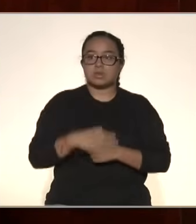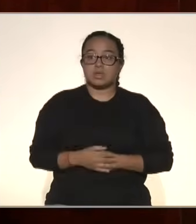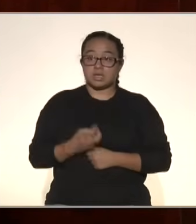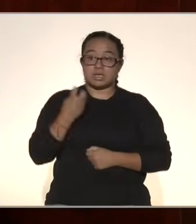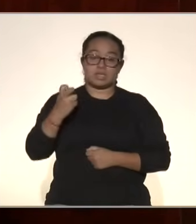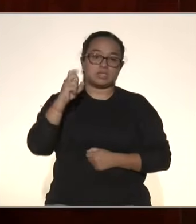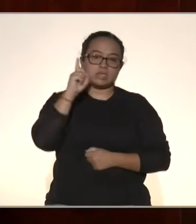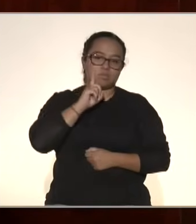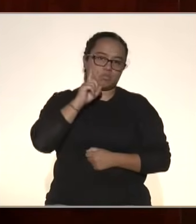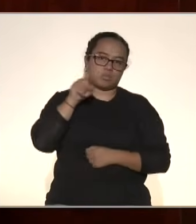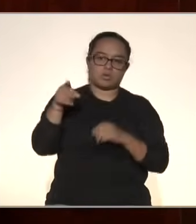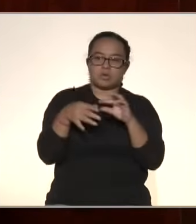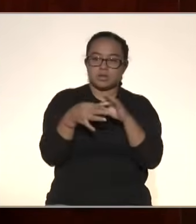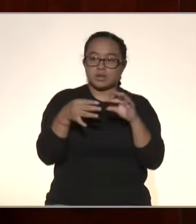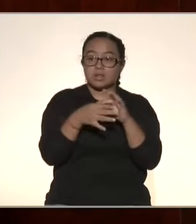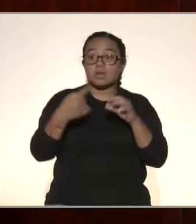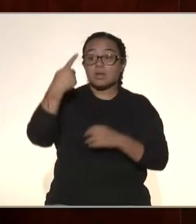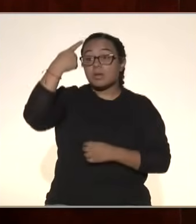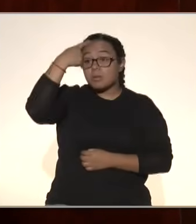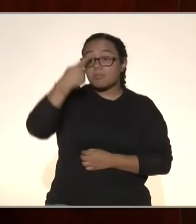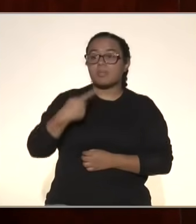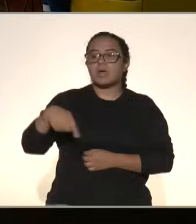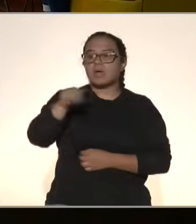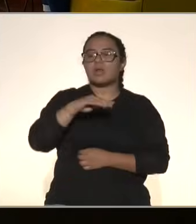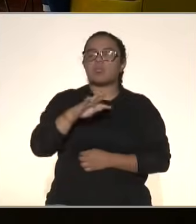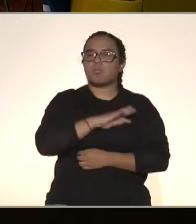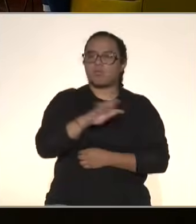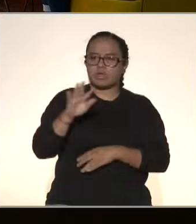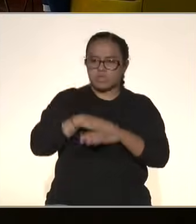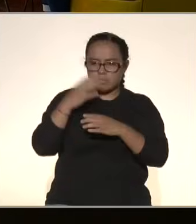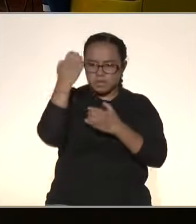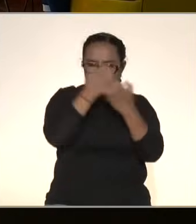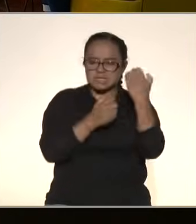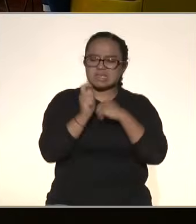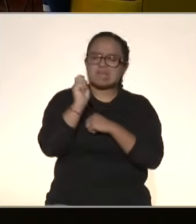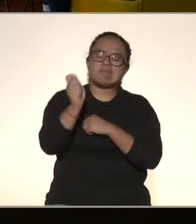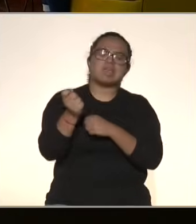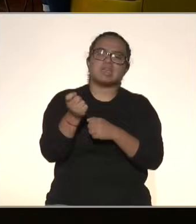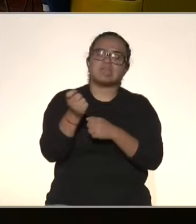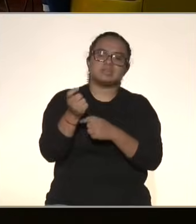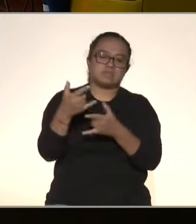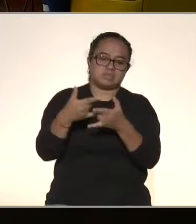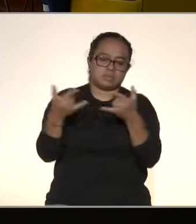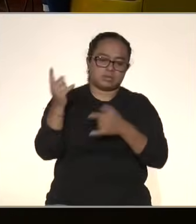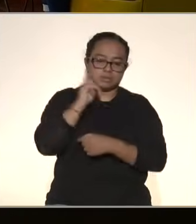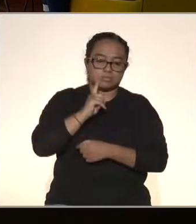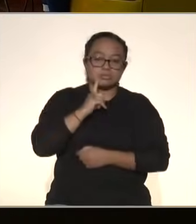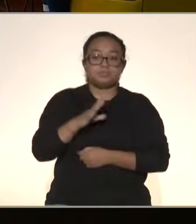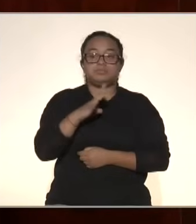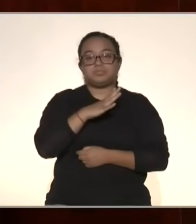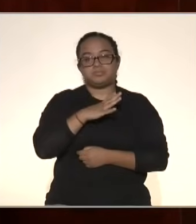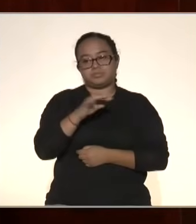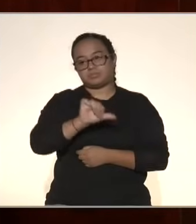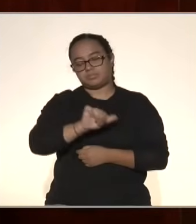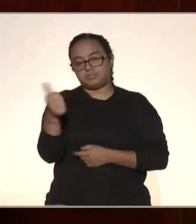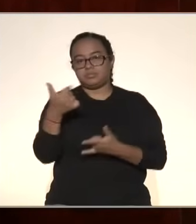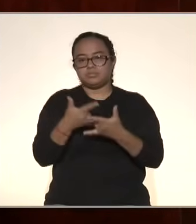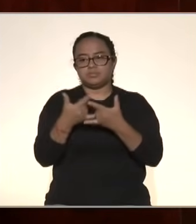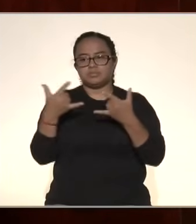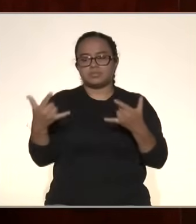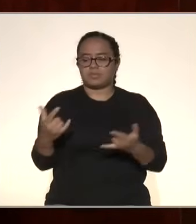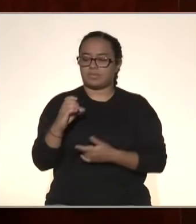esta chica nos cuenta para que ustedes puedan justo analizar este caso. Y de hecho tenemos otro testimonio